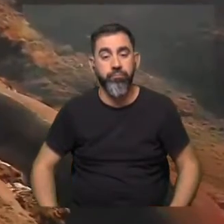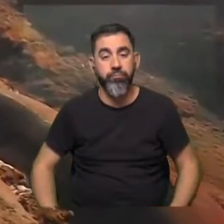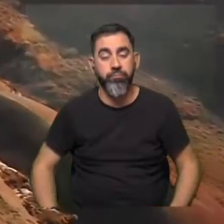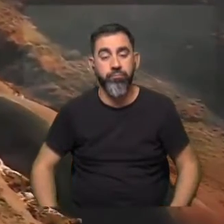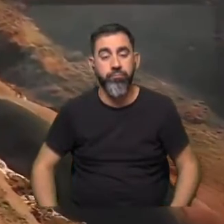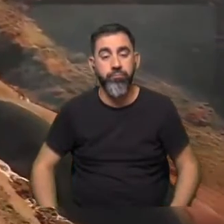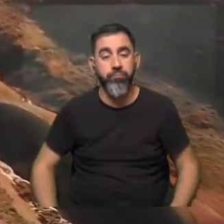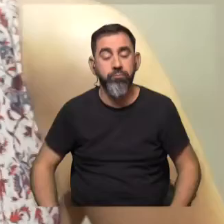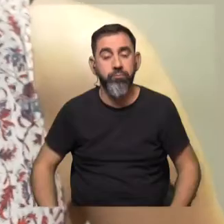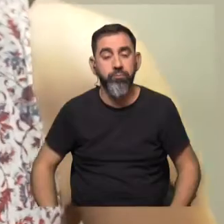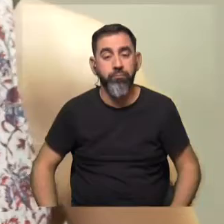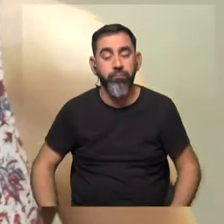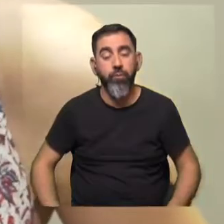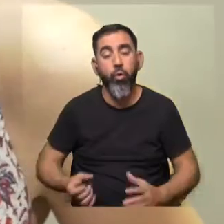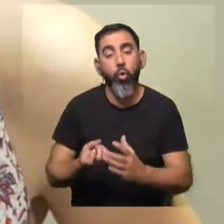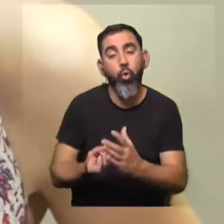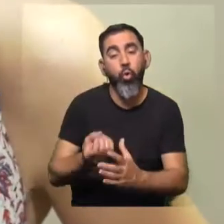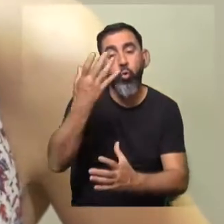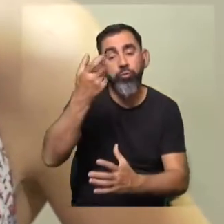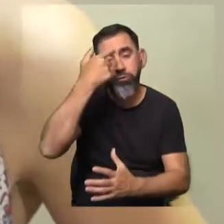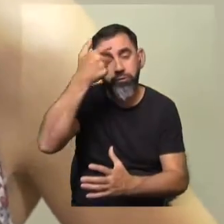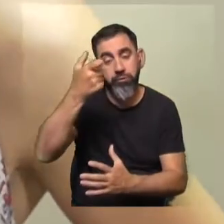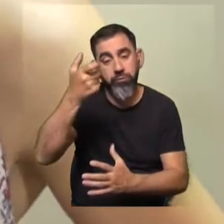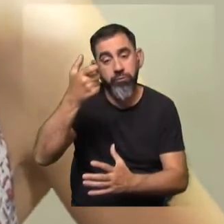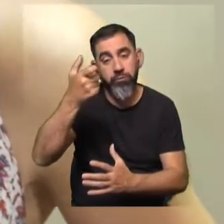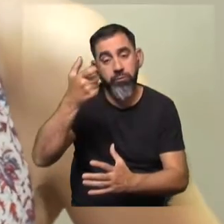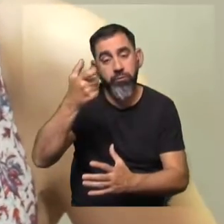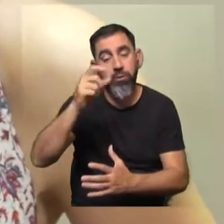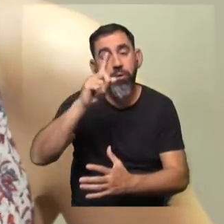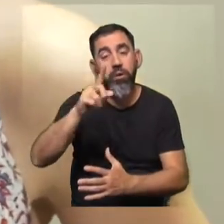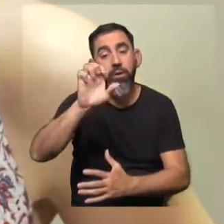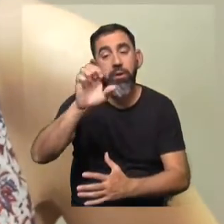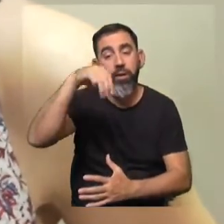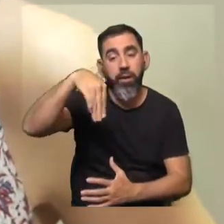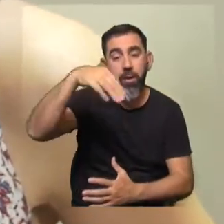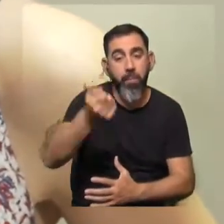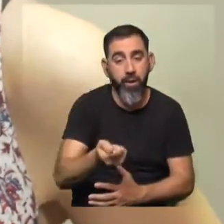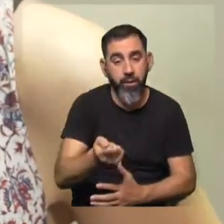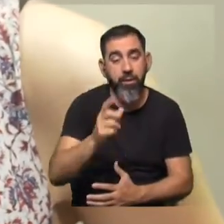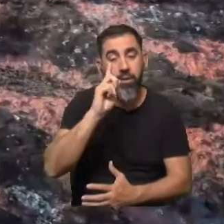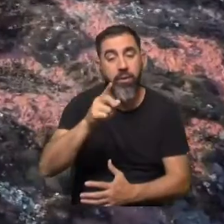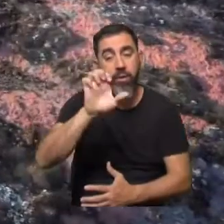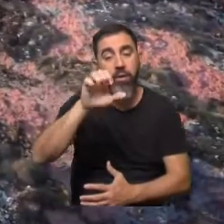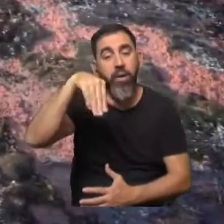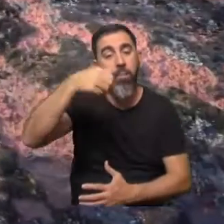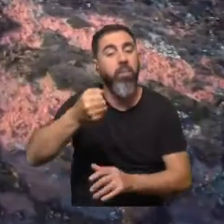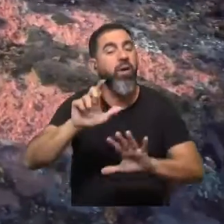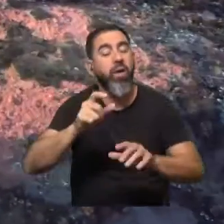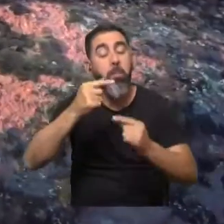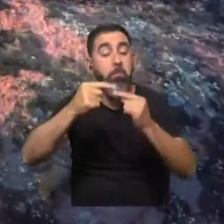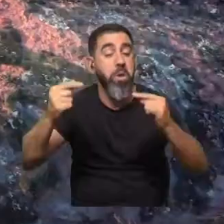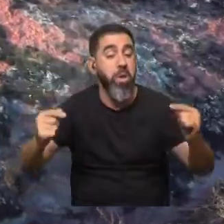el concepto más científico, digamos, es la gema, ¿no? La gema es un mineral, es